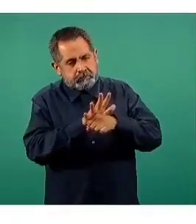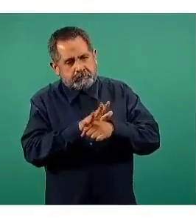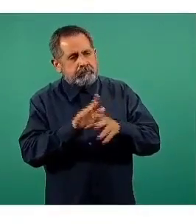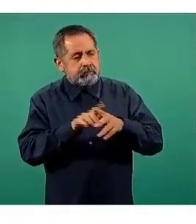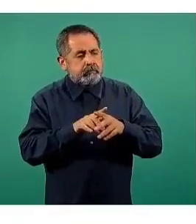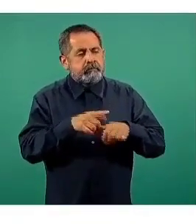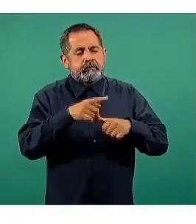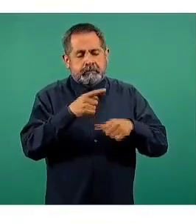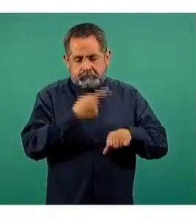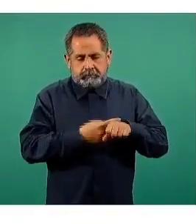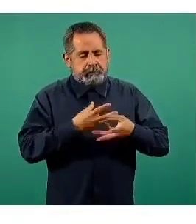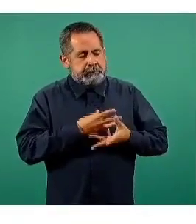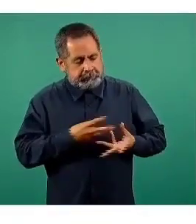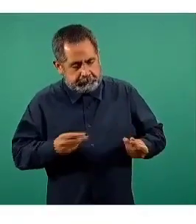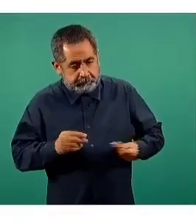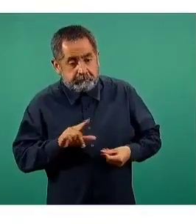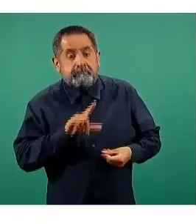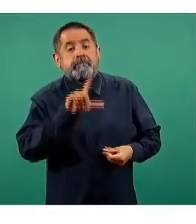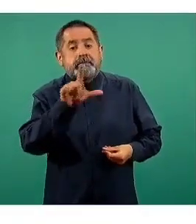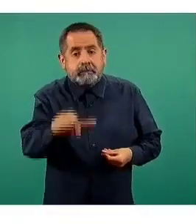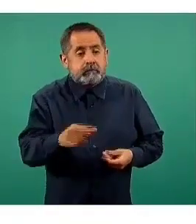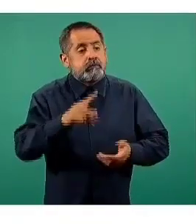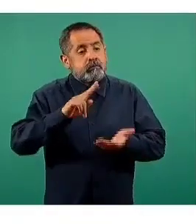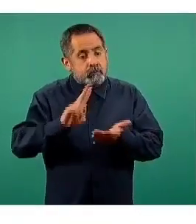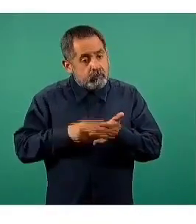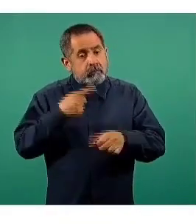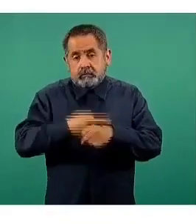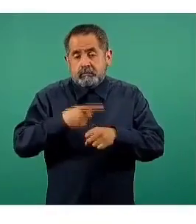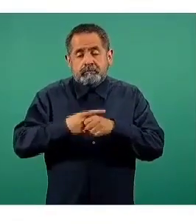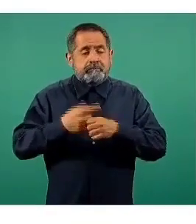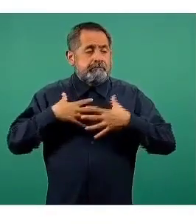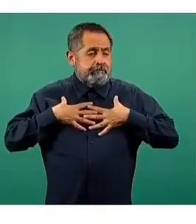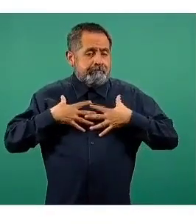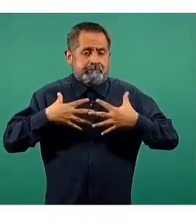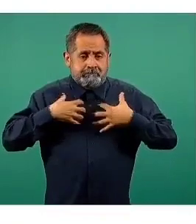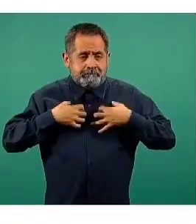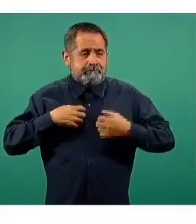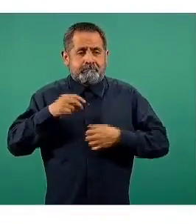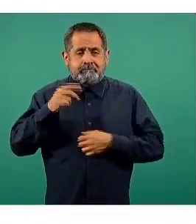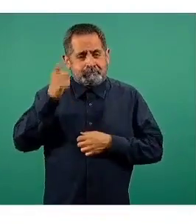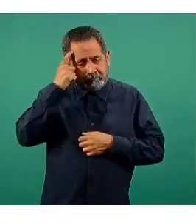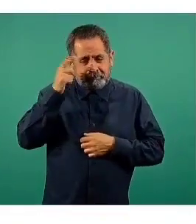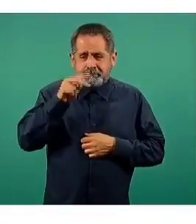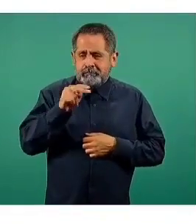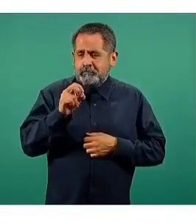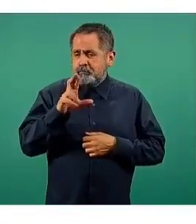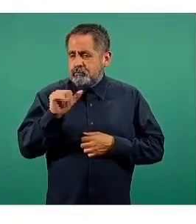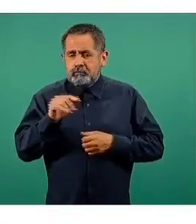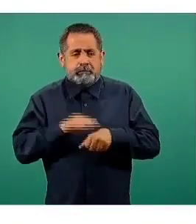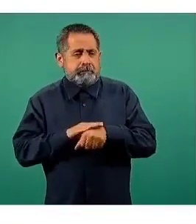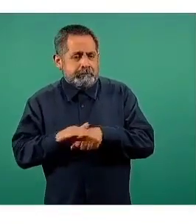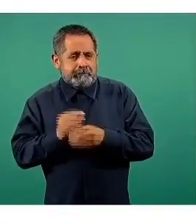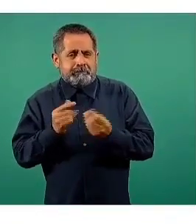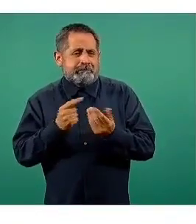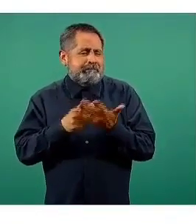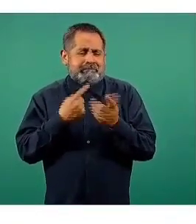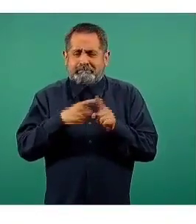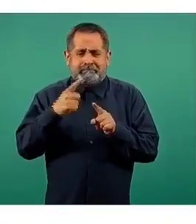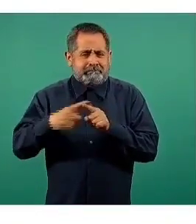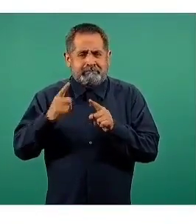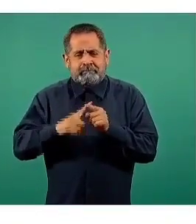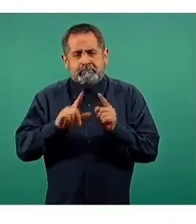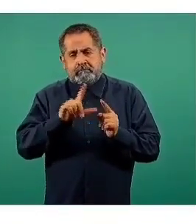síndrome post-COVID que pueden tener afección pulmonar, cardíaca, neurológica, dermatológica,